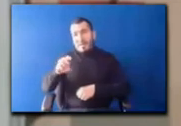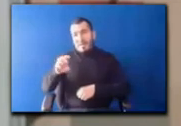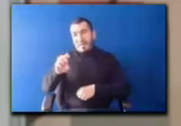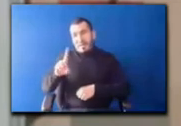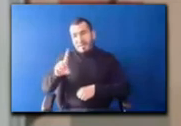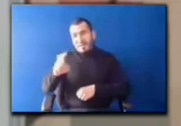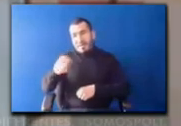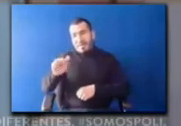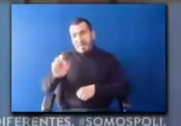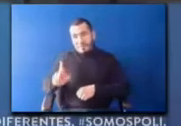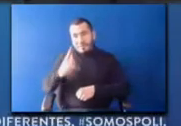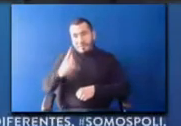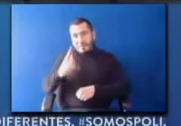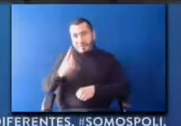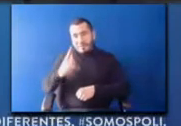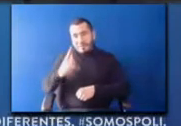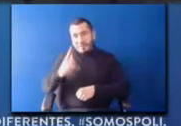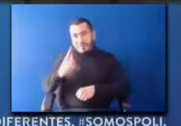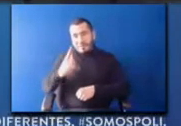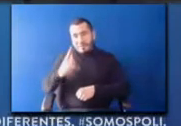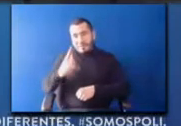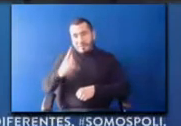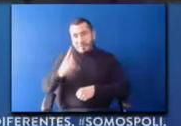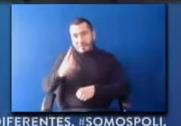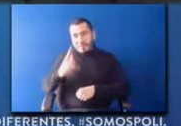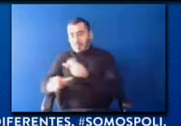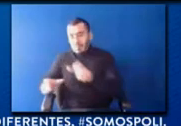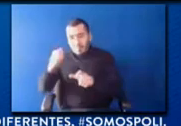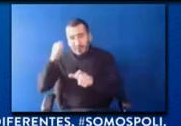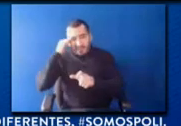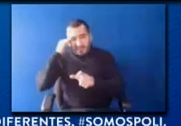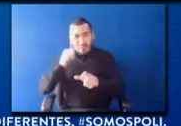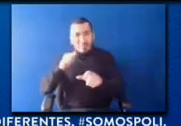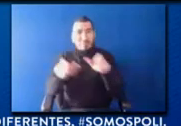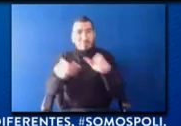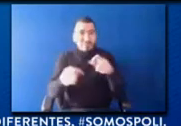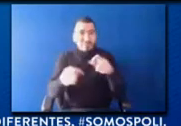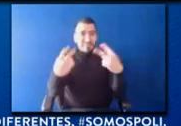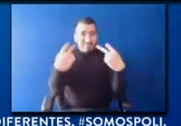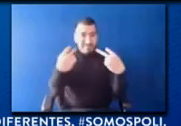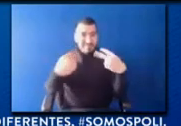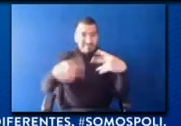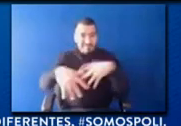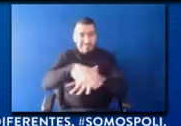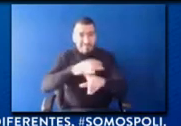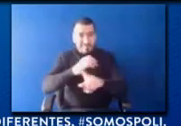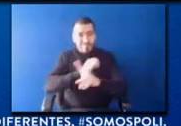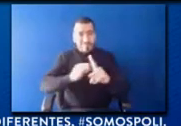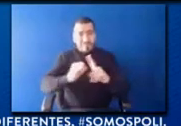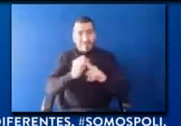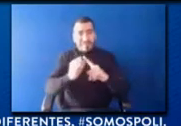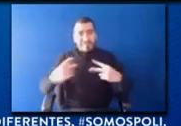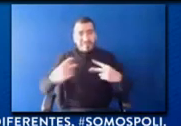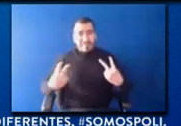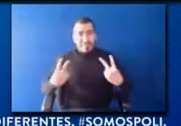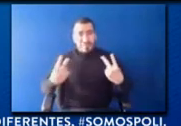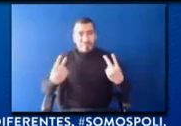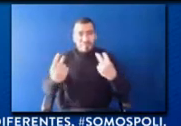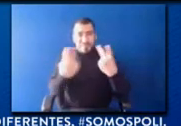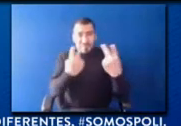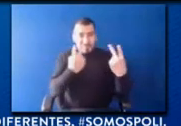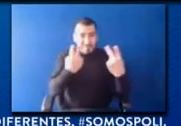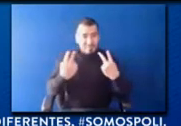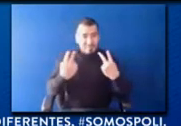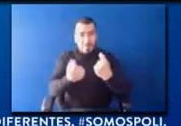a nuestros estudiantes, al público que nos está acompañando a través de esta transmisión, por transmitir sus preguntas al auditorio en